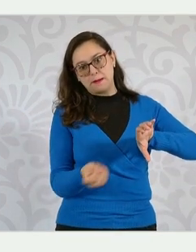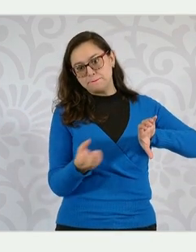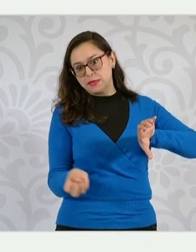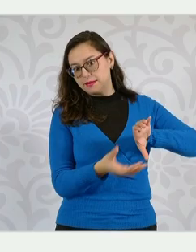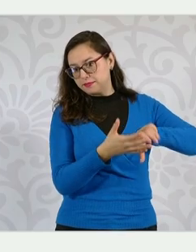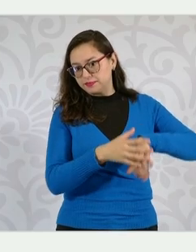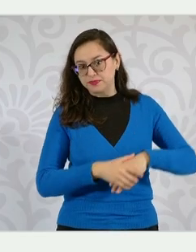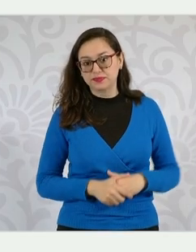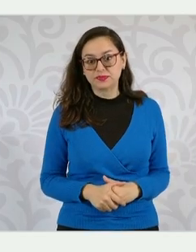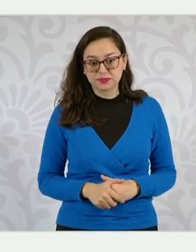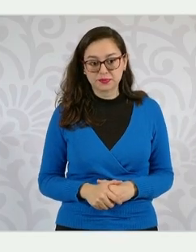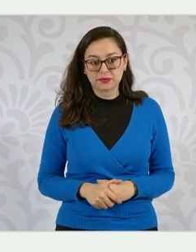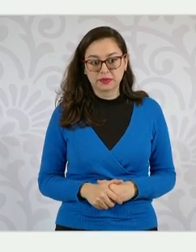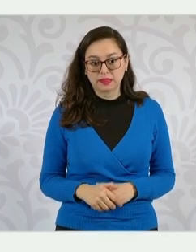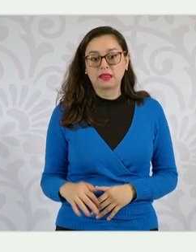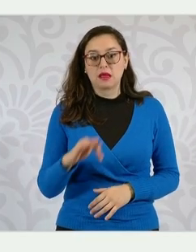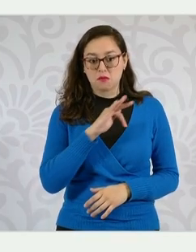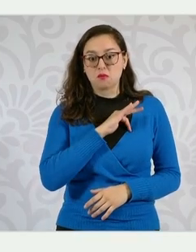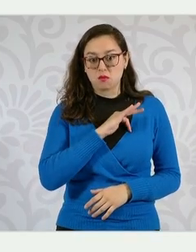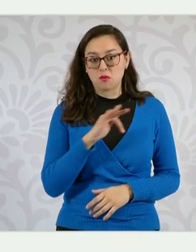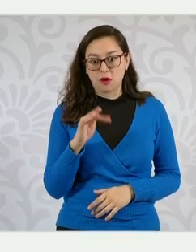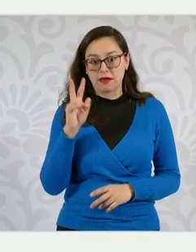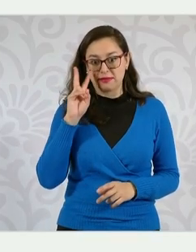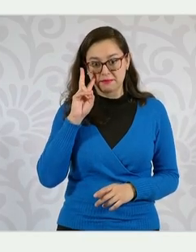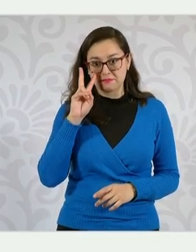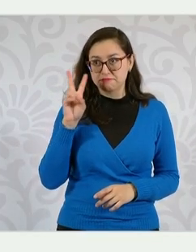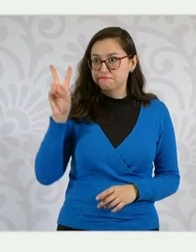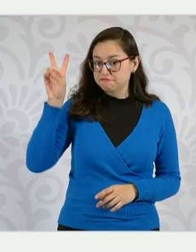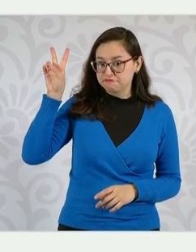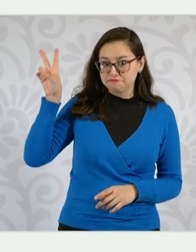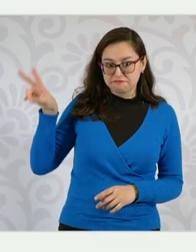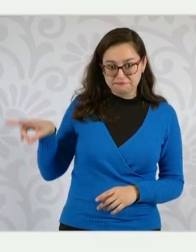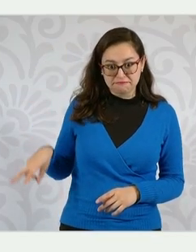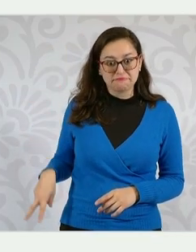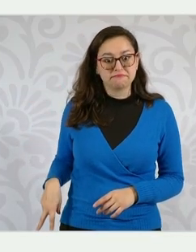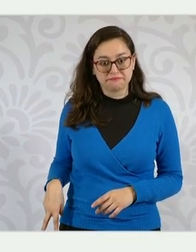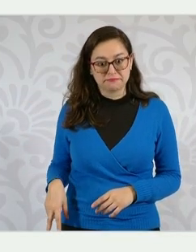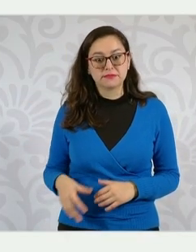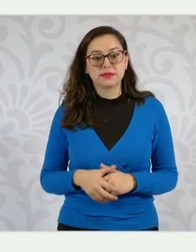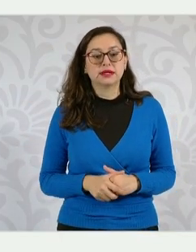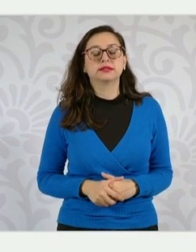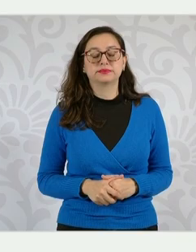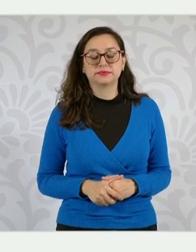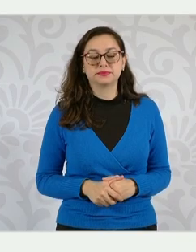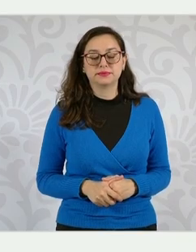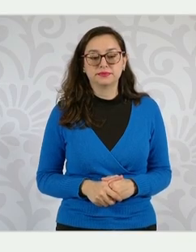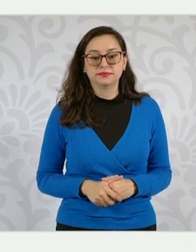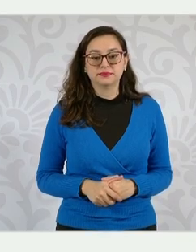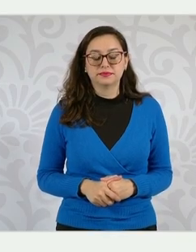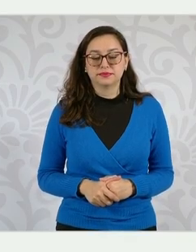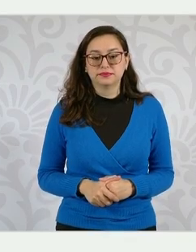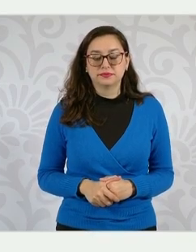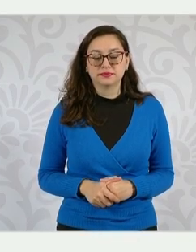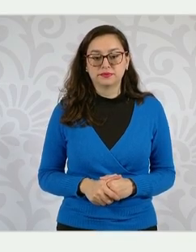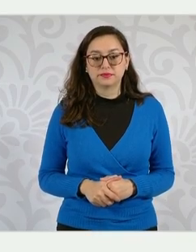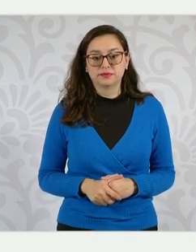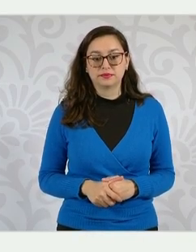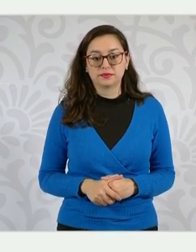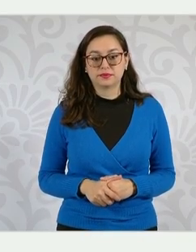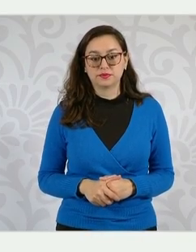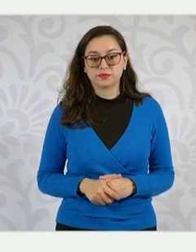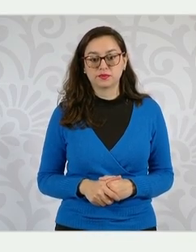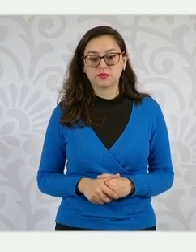Como se puede ver en ese cuadro en donde